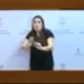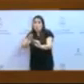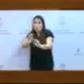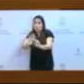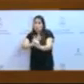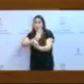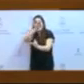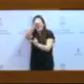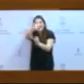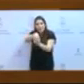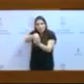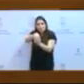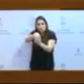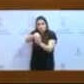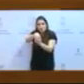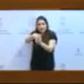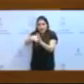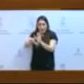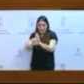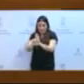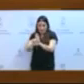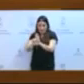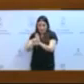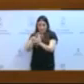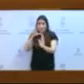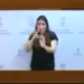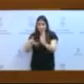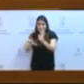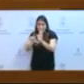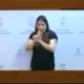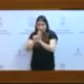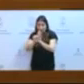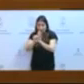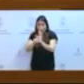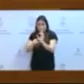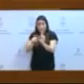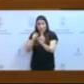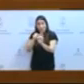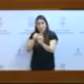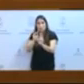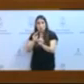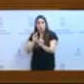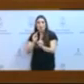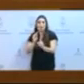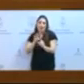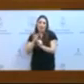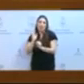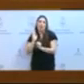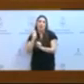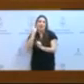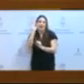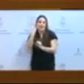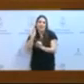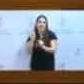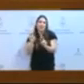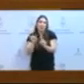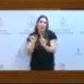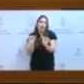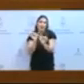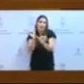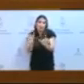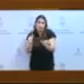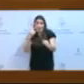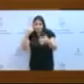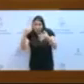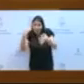del contenido propio de la ley, que tiene un ámbito penal, efectivamente, pero solo en lo formal. En lo material,